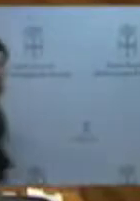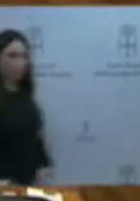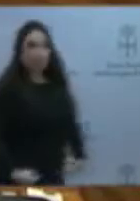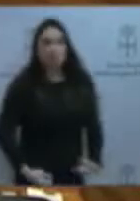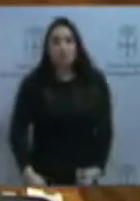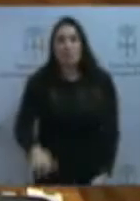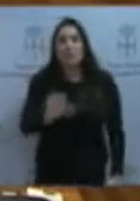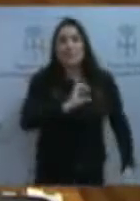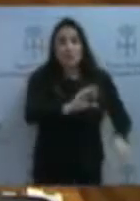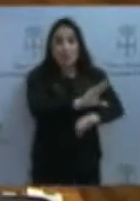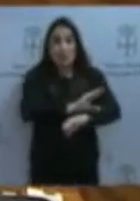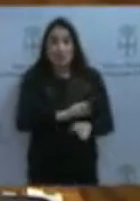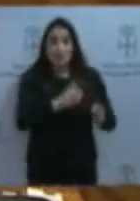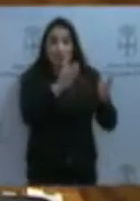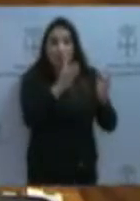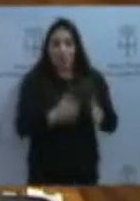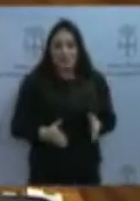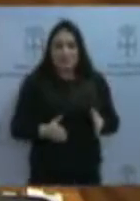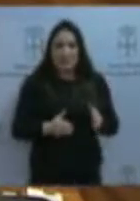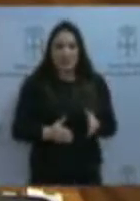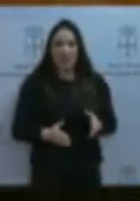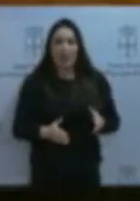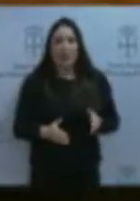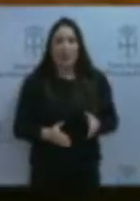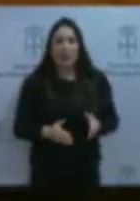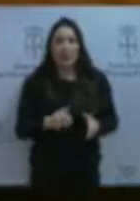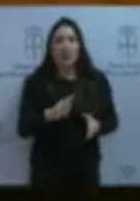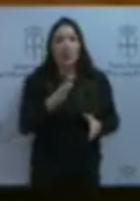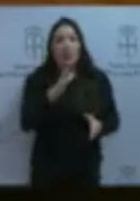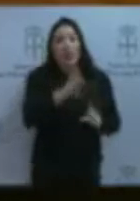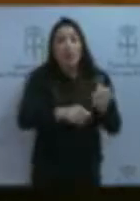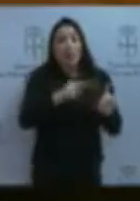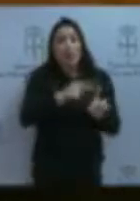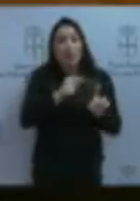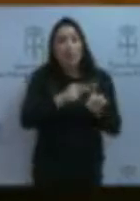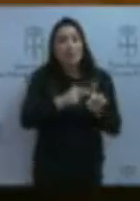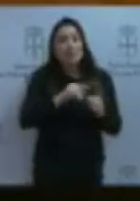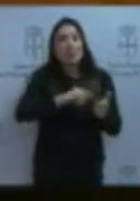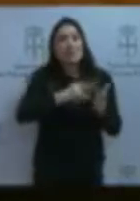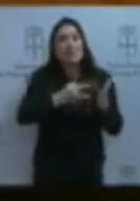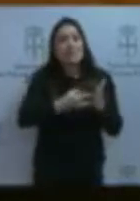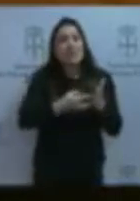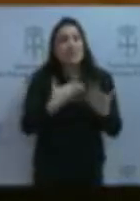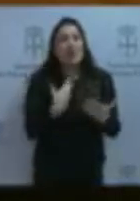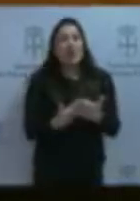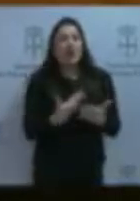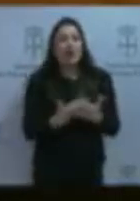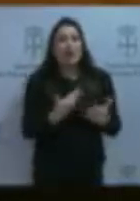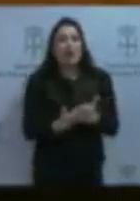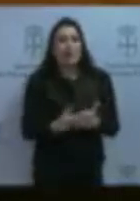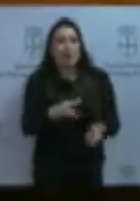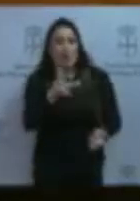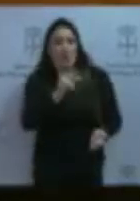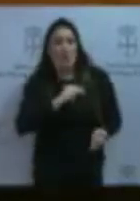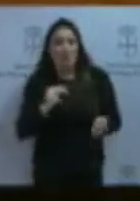Señor consellero, ¿qué medidas va a poner en práctica para garantizar un sistema de acreditación de méritos ágil, eficiente y